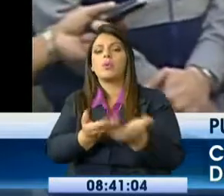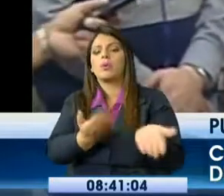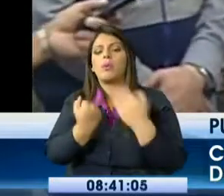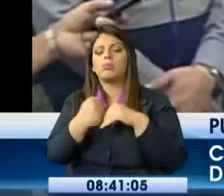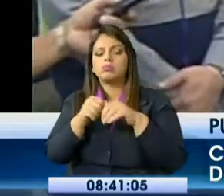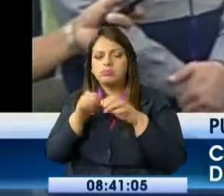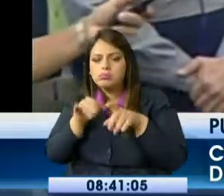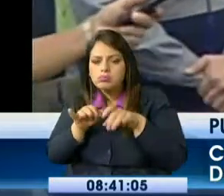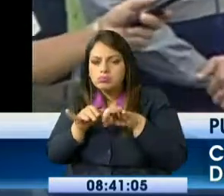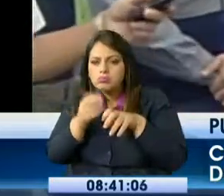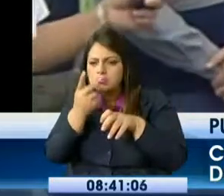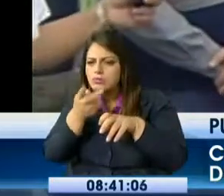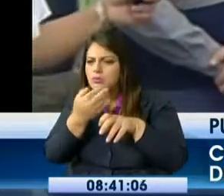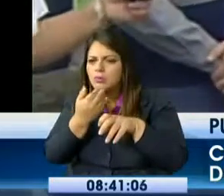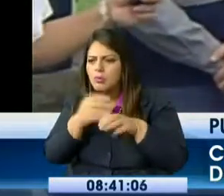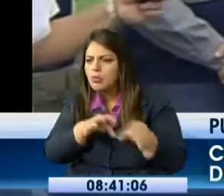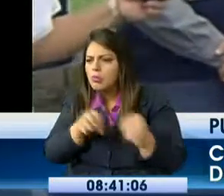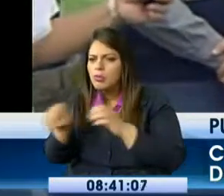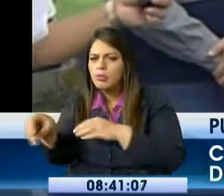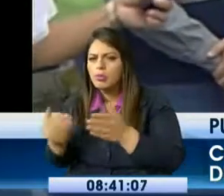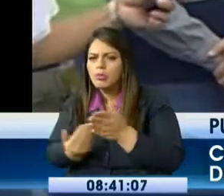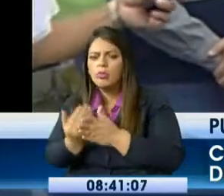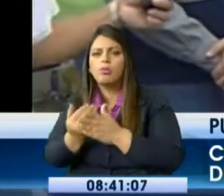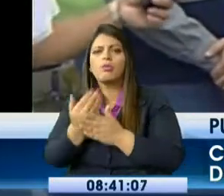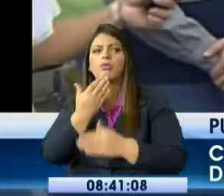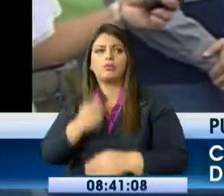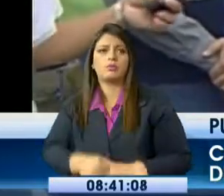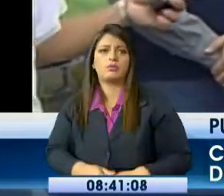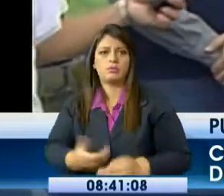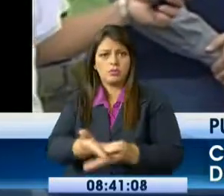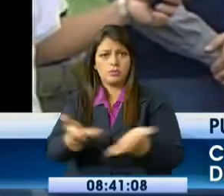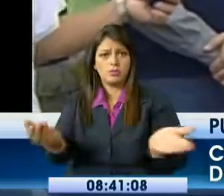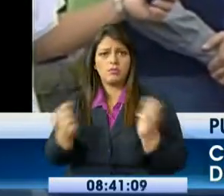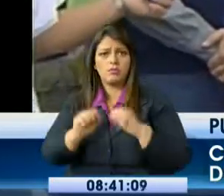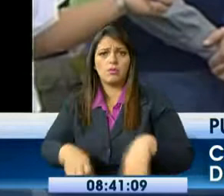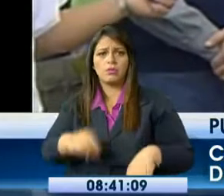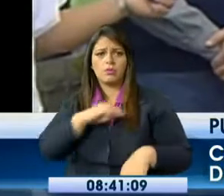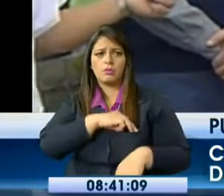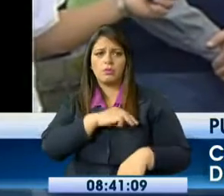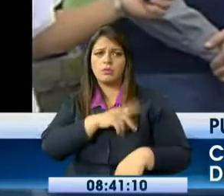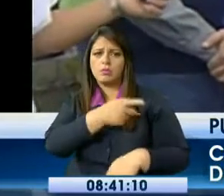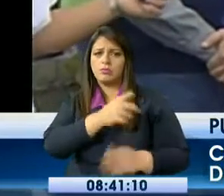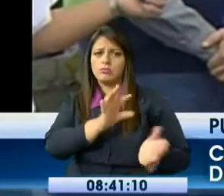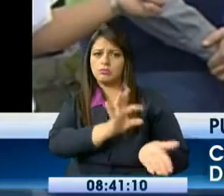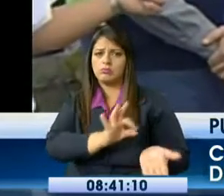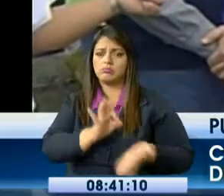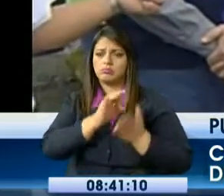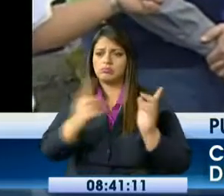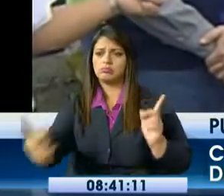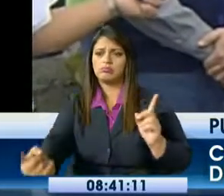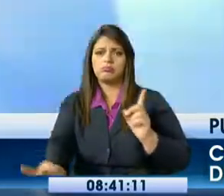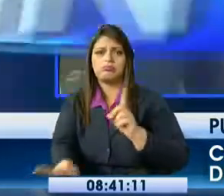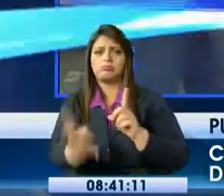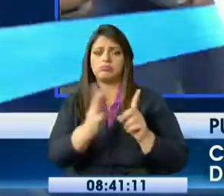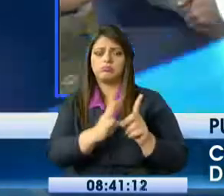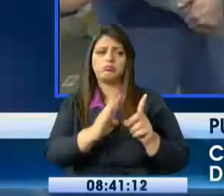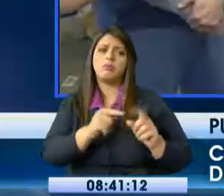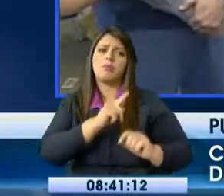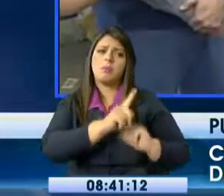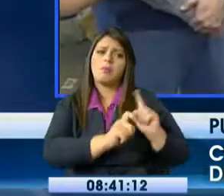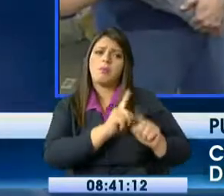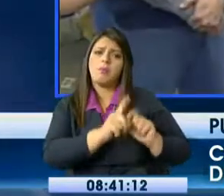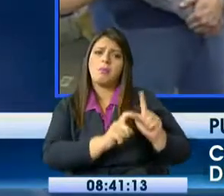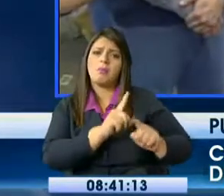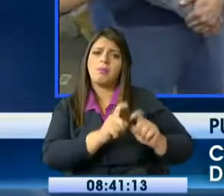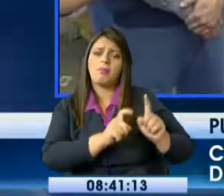y Rosalena ponerse en contacto con el abogado, con el municipio. Me parece muy bien una opción porque eso lo hace el municipio de Durán, la